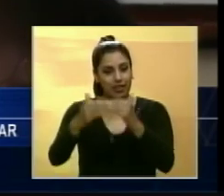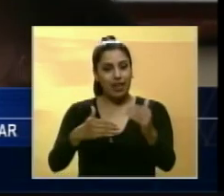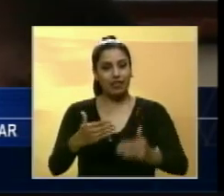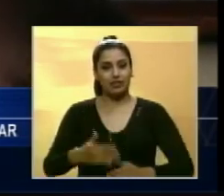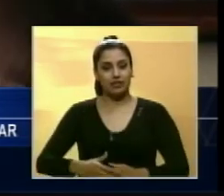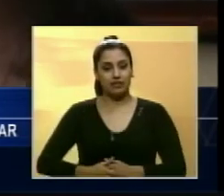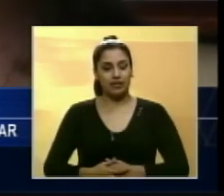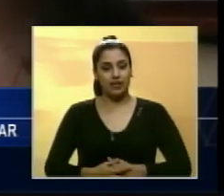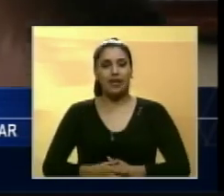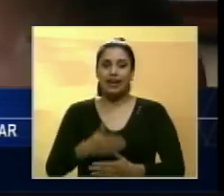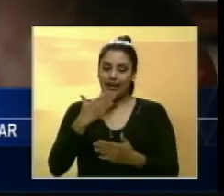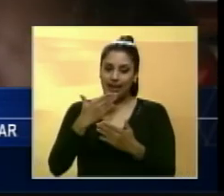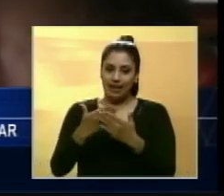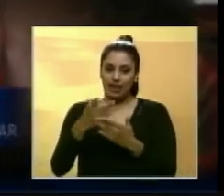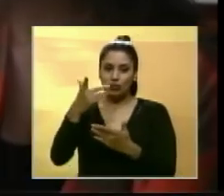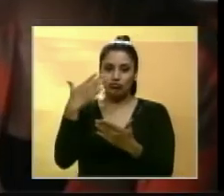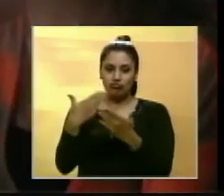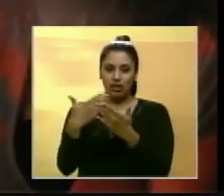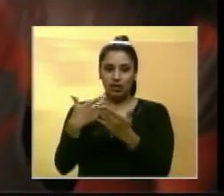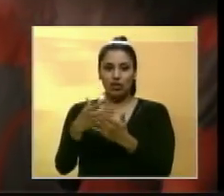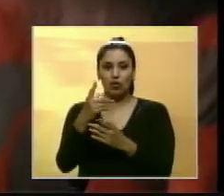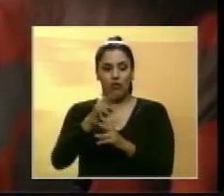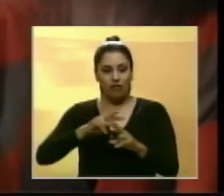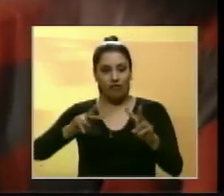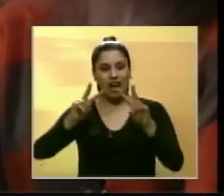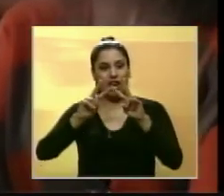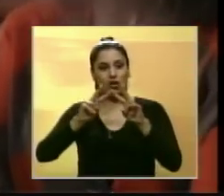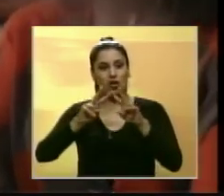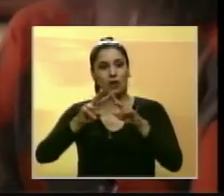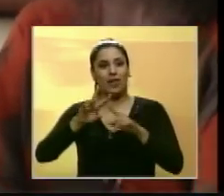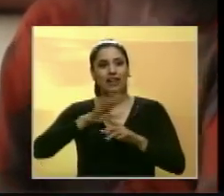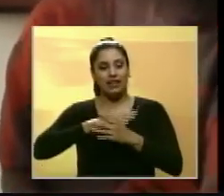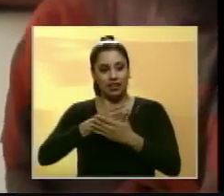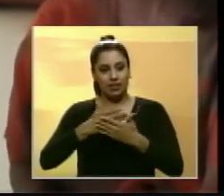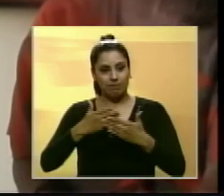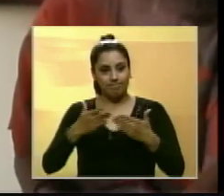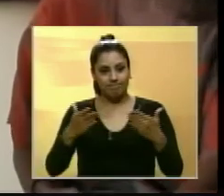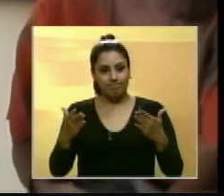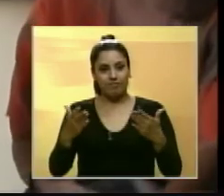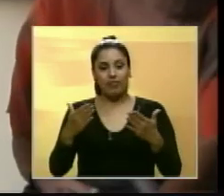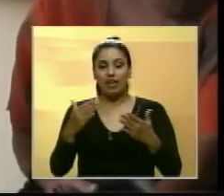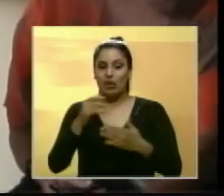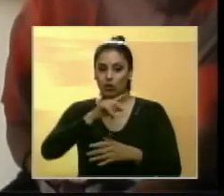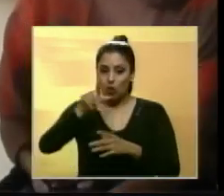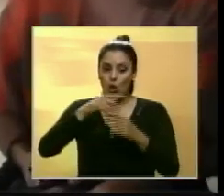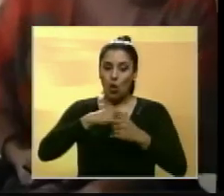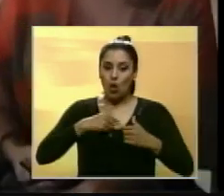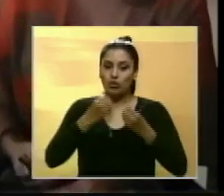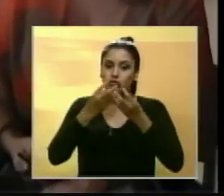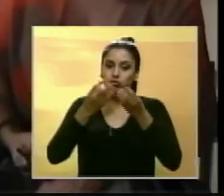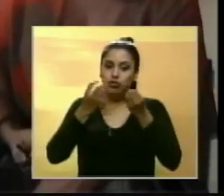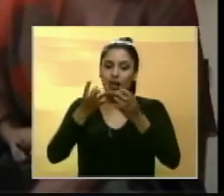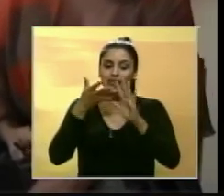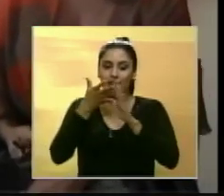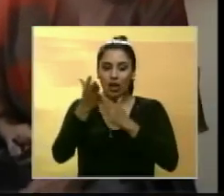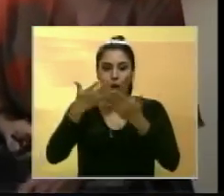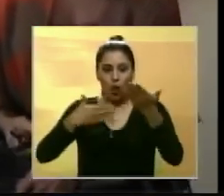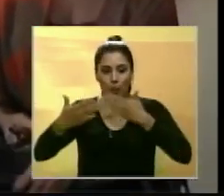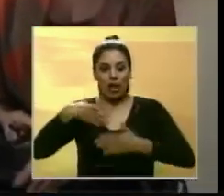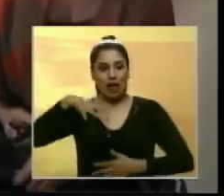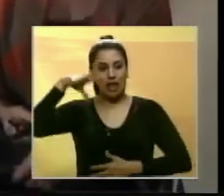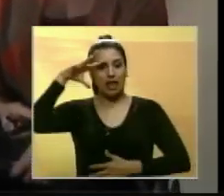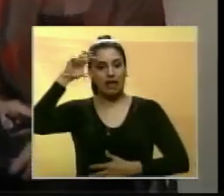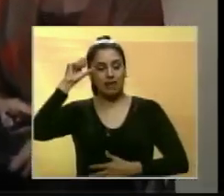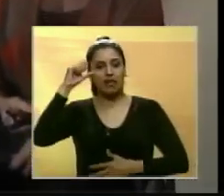adelante. Bien, agradecemos su testimonio, su valentía en abrir las puertas de su corazón para poder compartir con